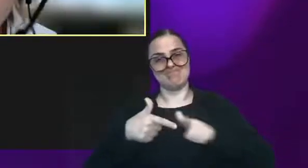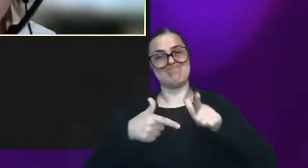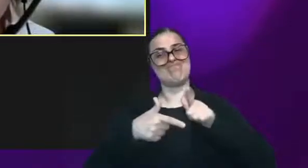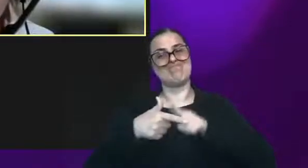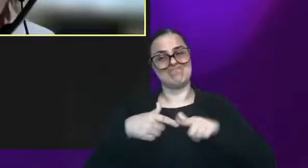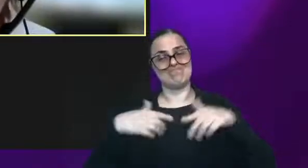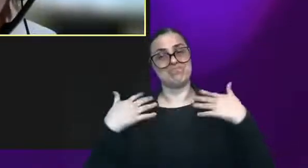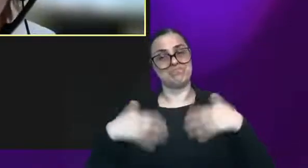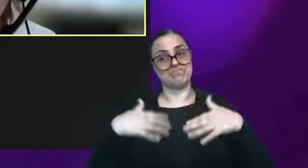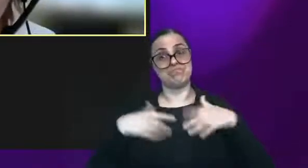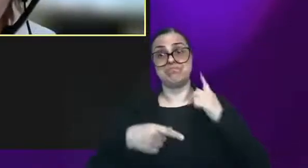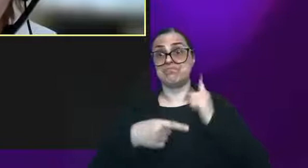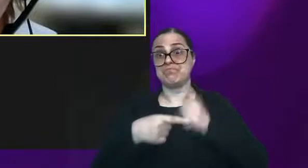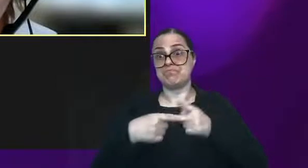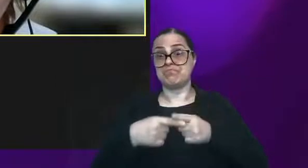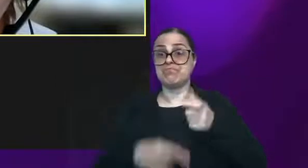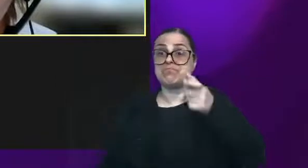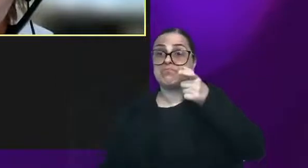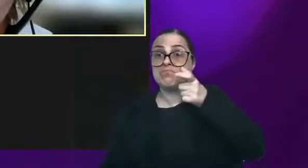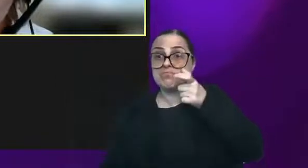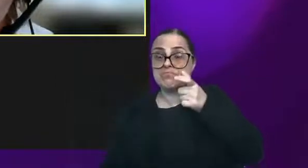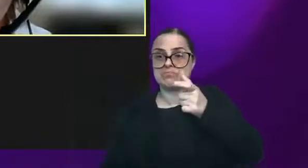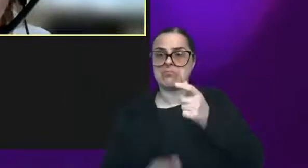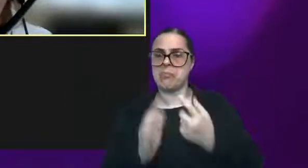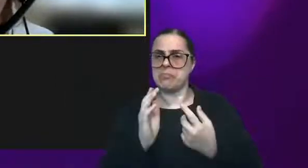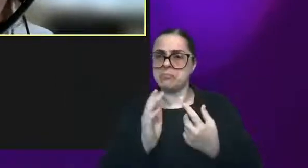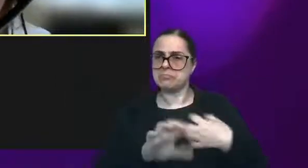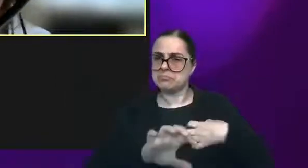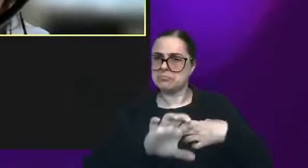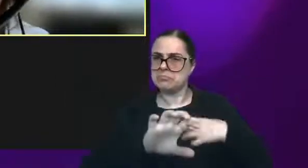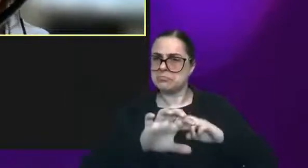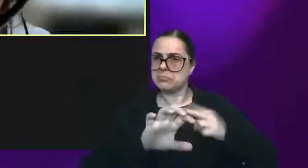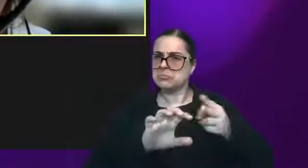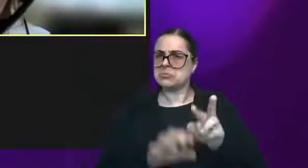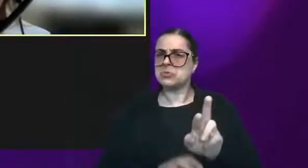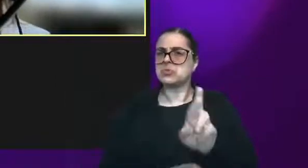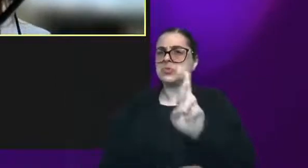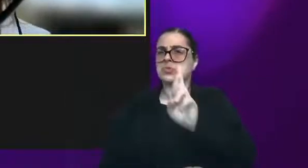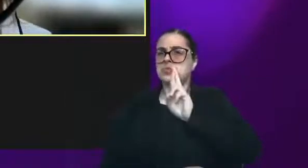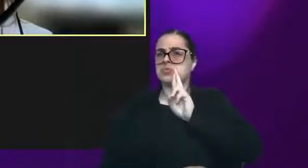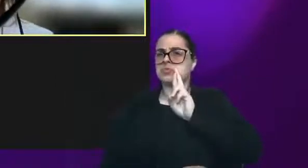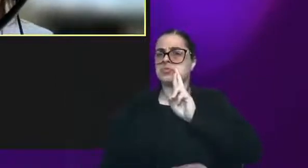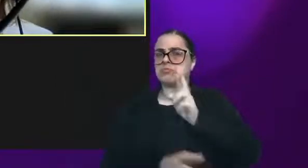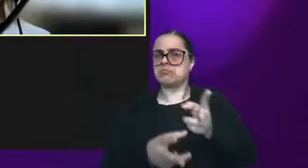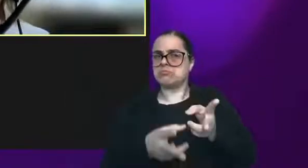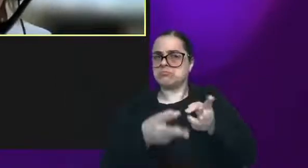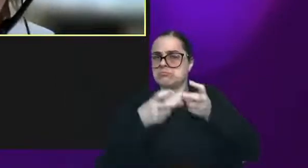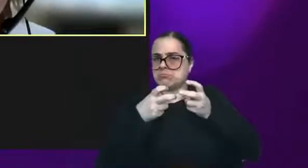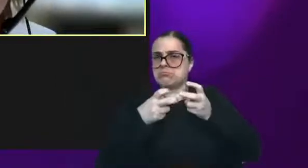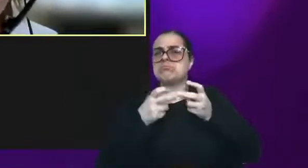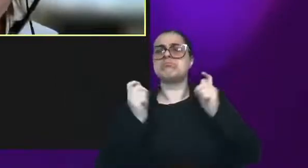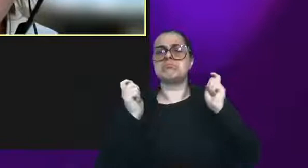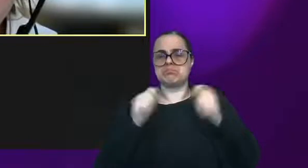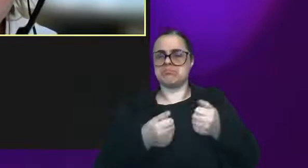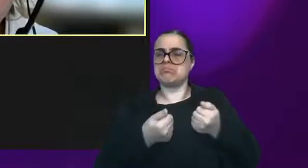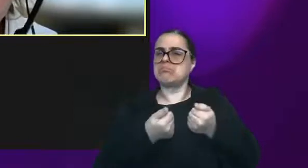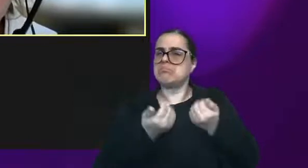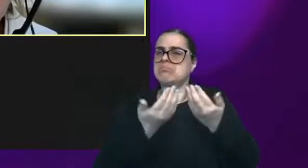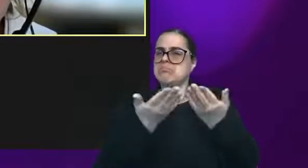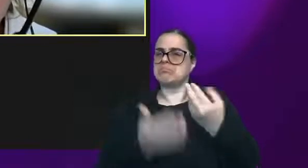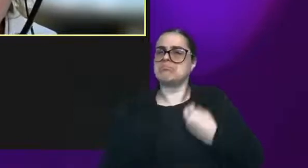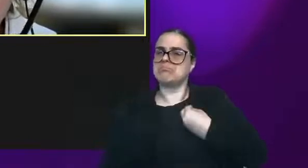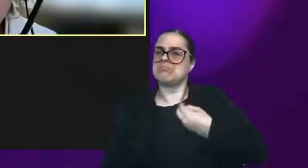se encuentra que uno puede ofrecer una sobrevida mucho más elevada respecto